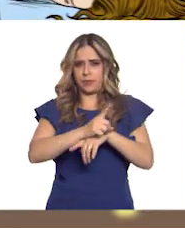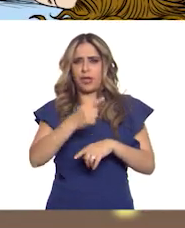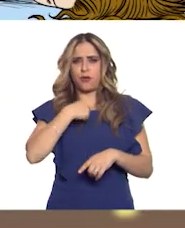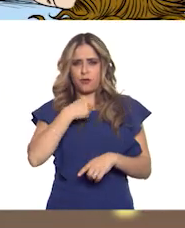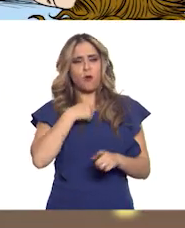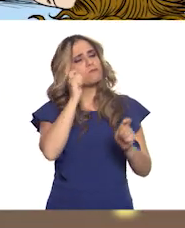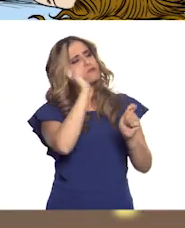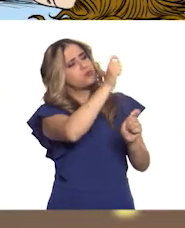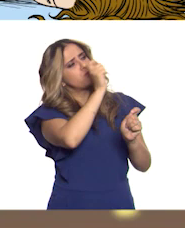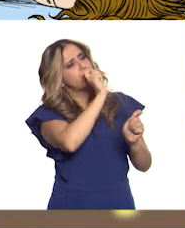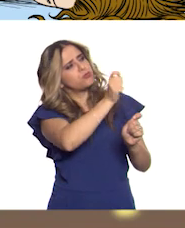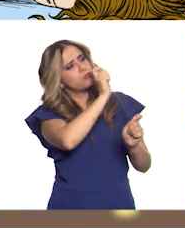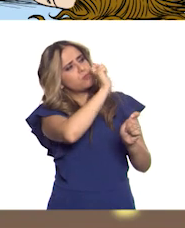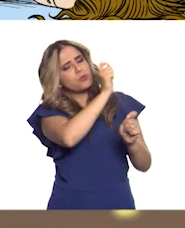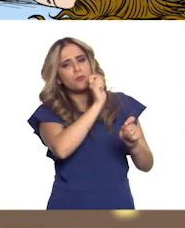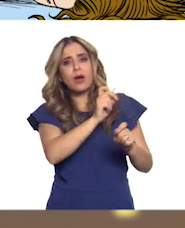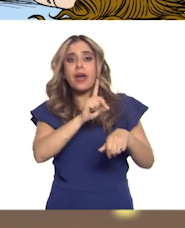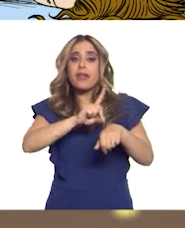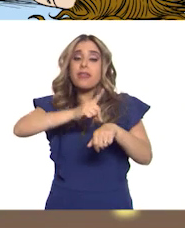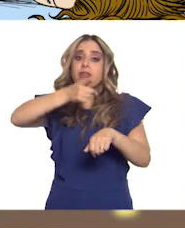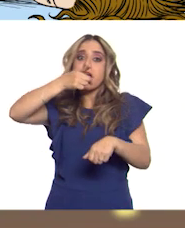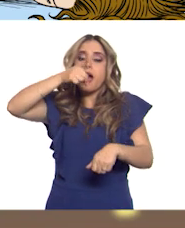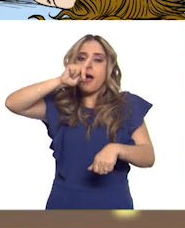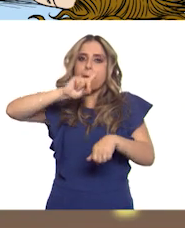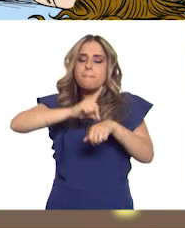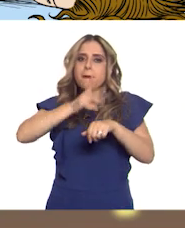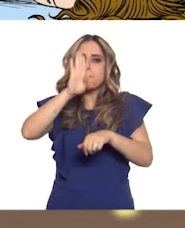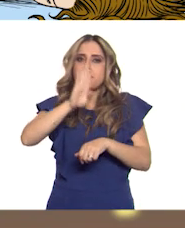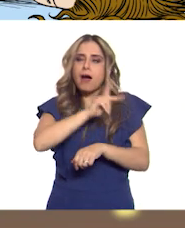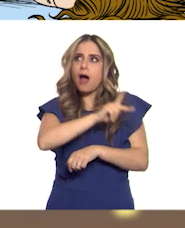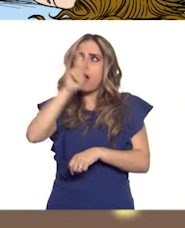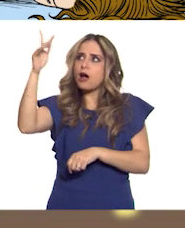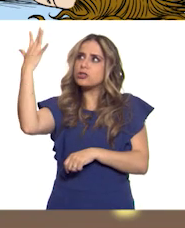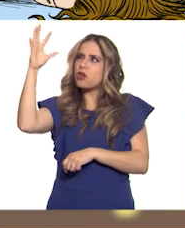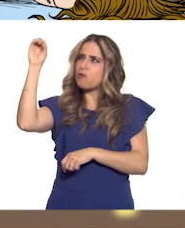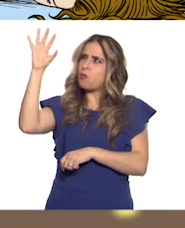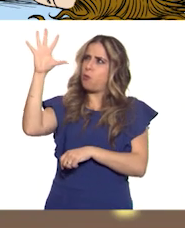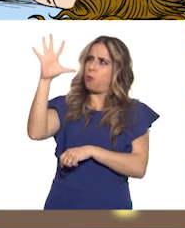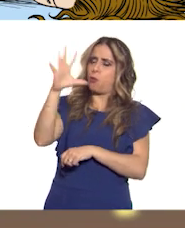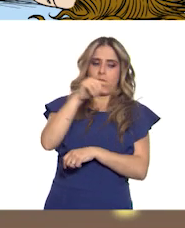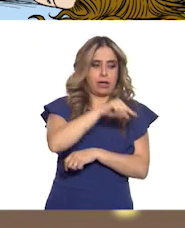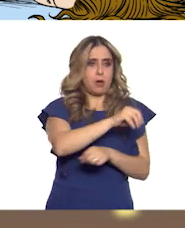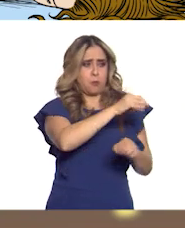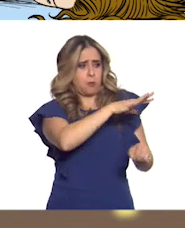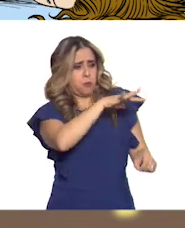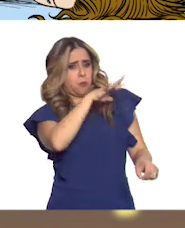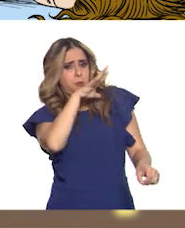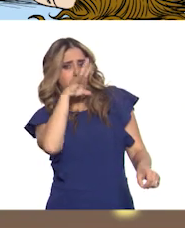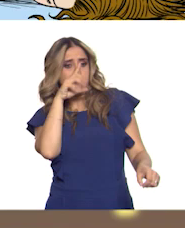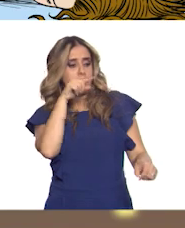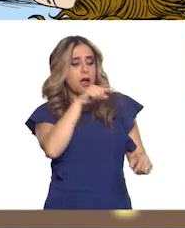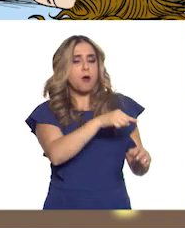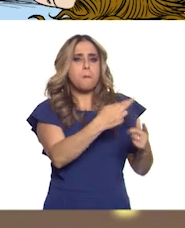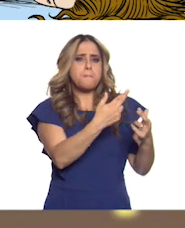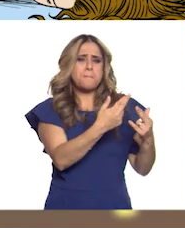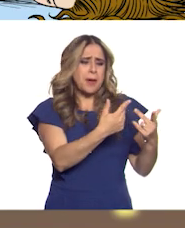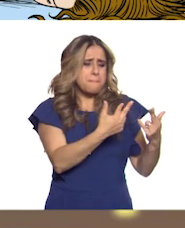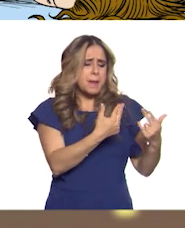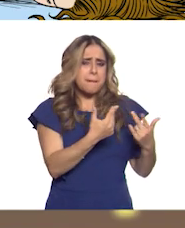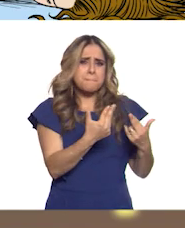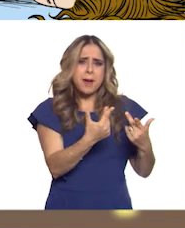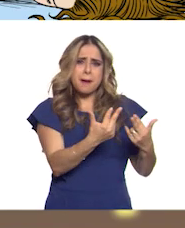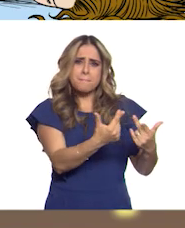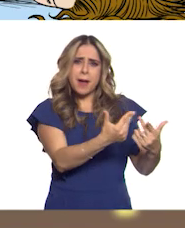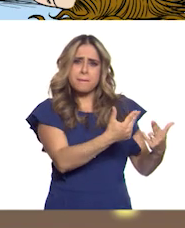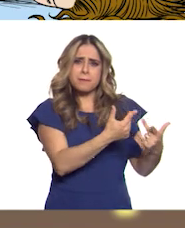diamante inmenso que brillaba como un astro y que al golpe de mi masa se hizo pedazos. El